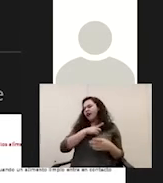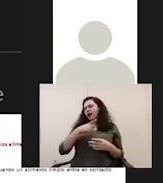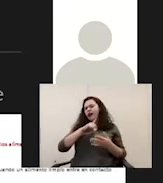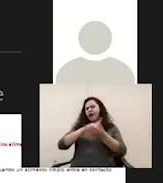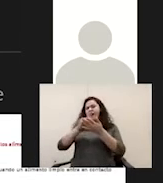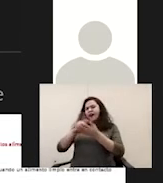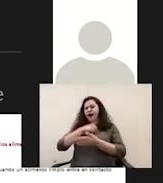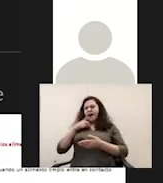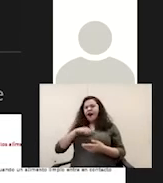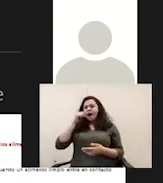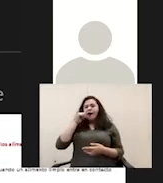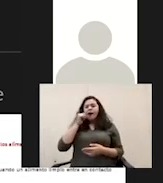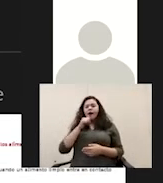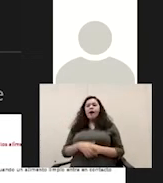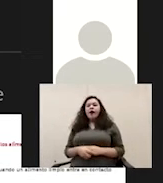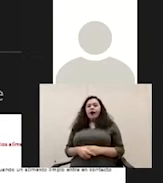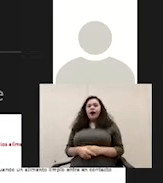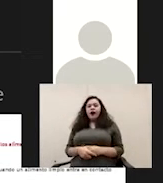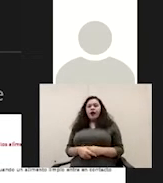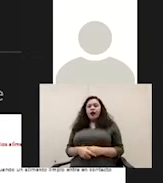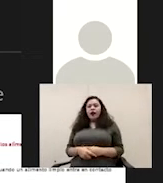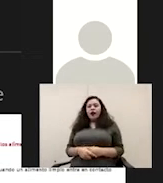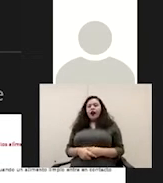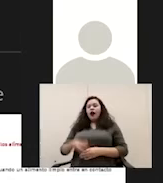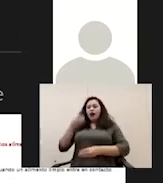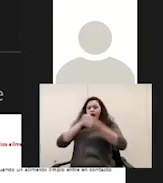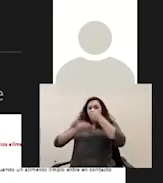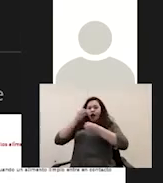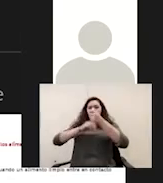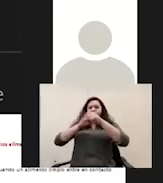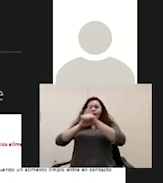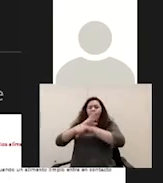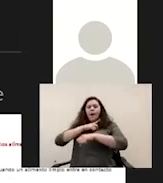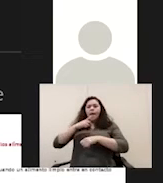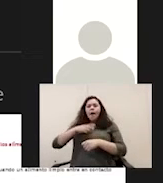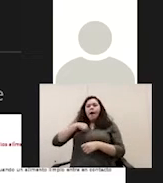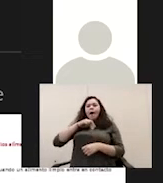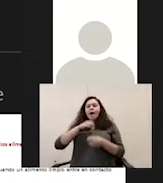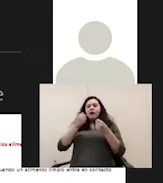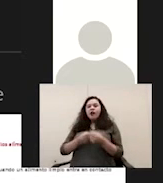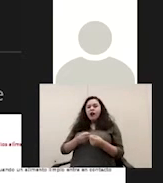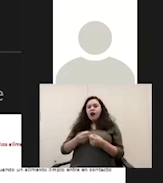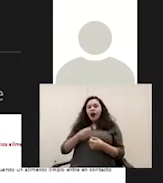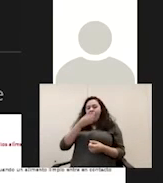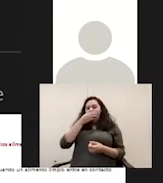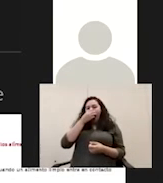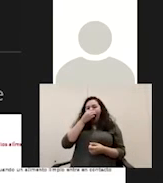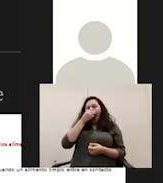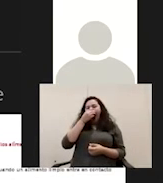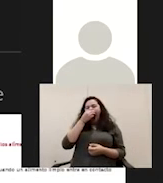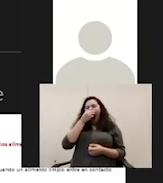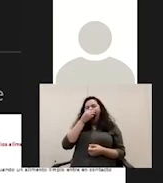limpieza. Se tiene que proteger los alimentos, hay que asegurarse que se encuentren libres de fauna nociva o que